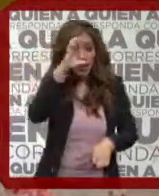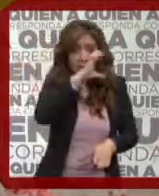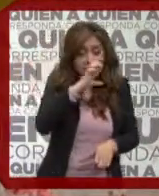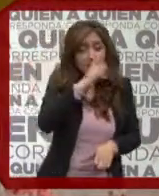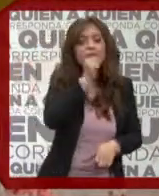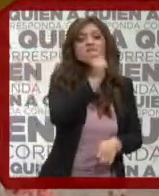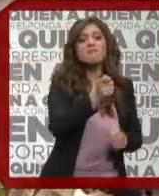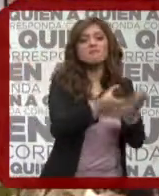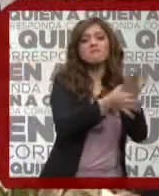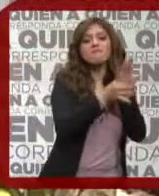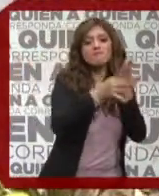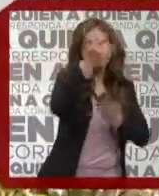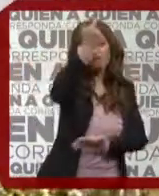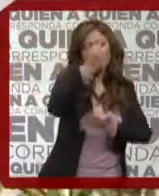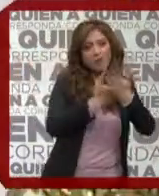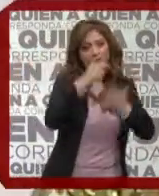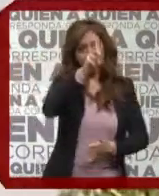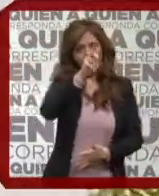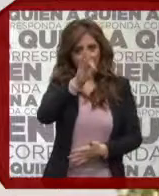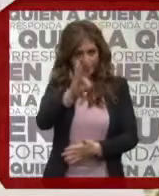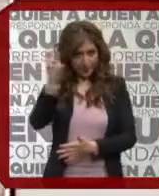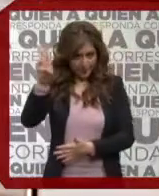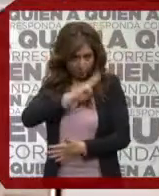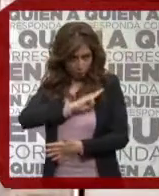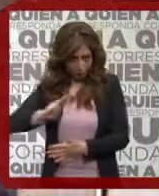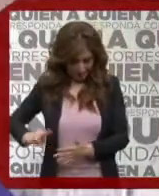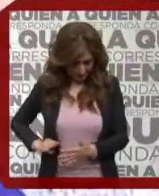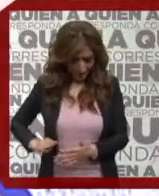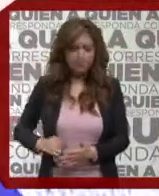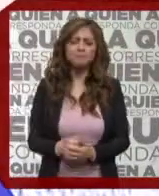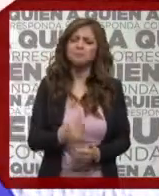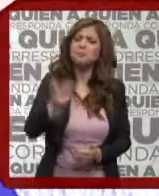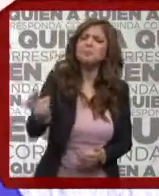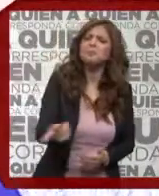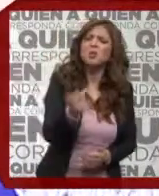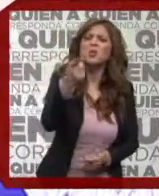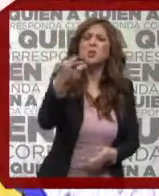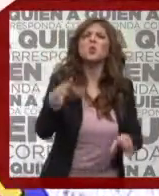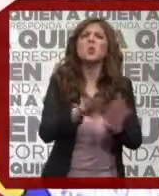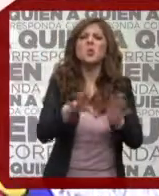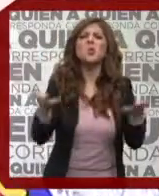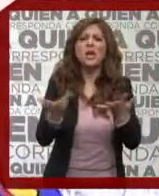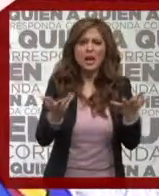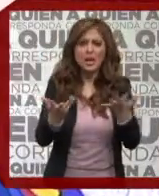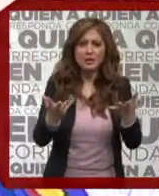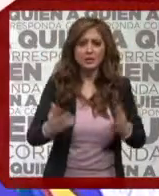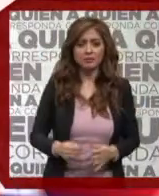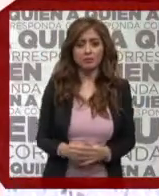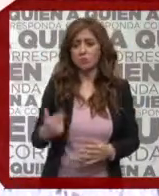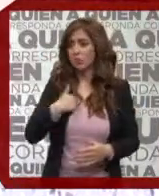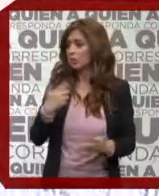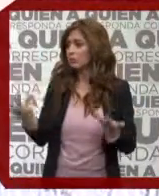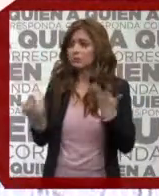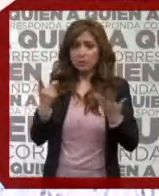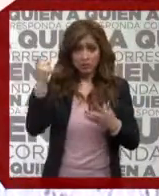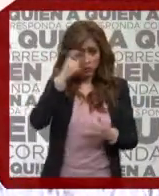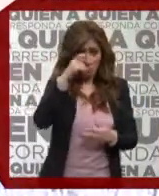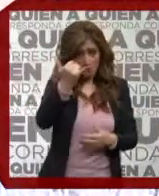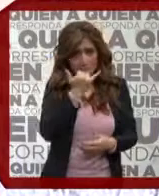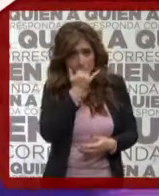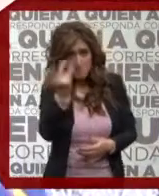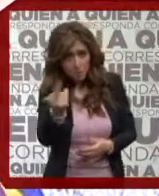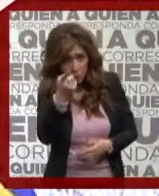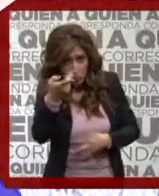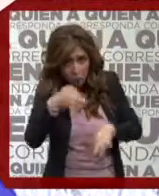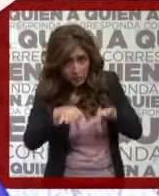del DIF municipal. ¿Cómo le haces ahorita? Pues batallándole. ¿Y trabajas o cómo haces